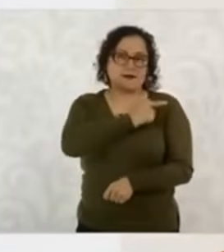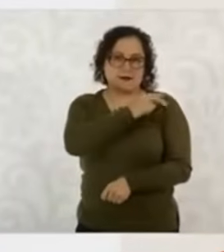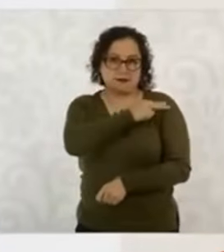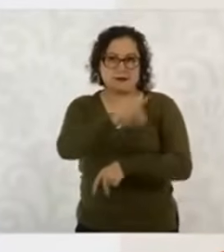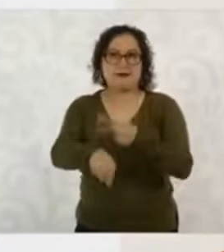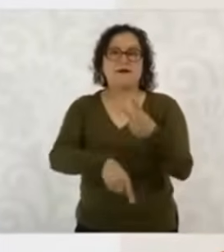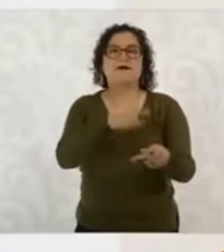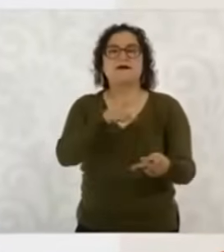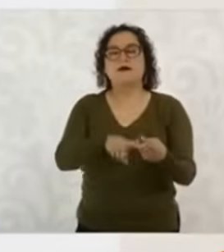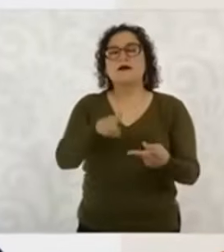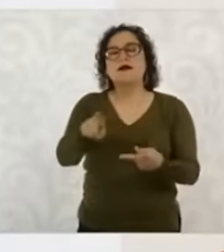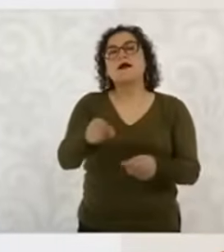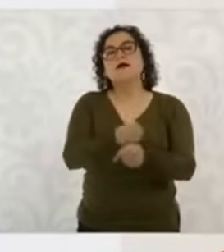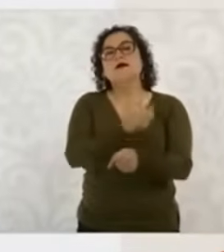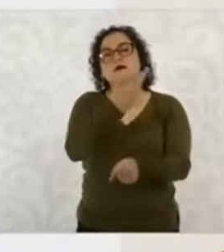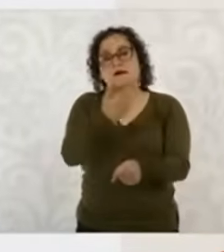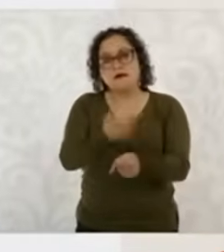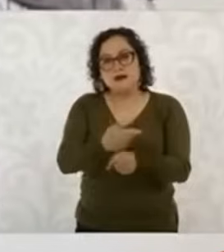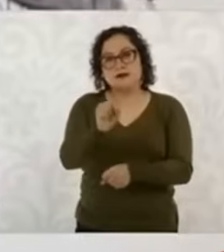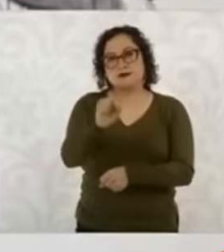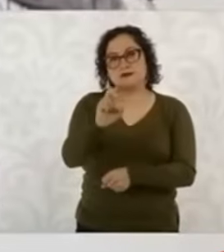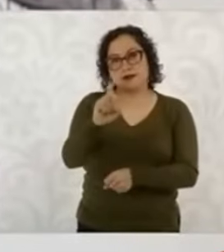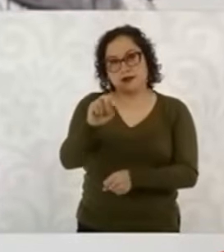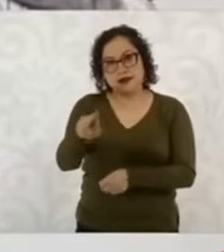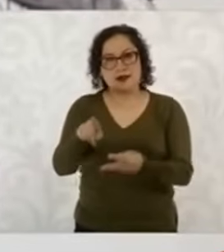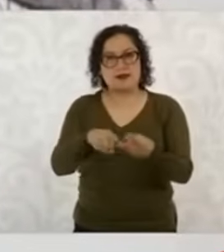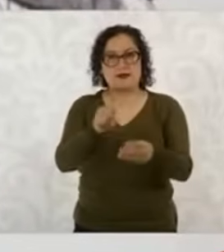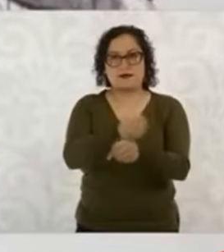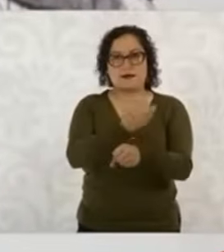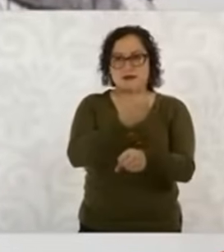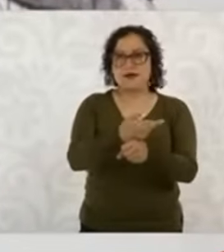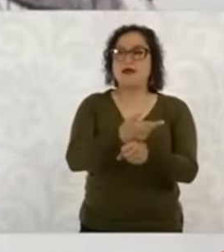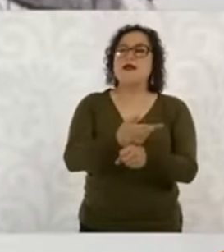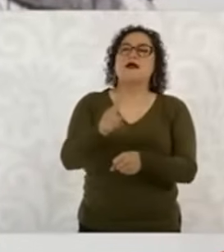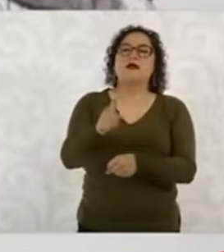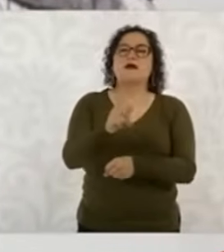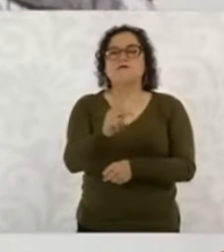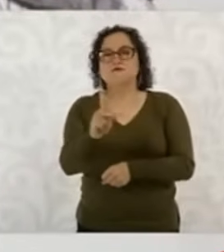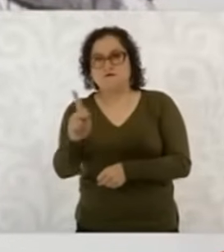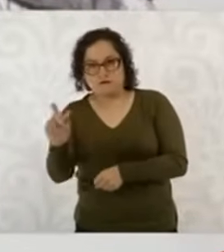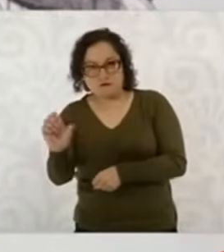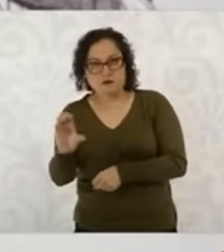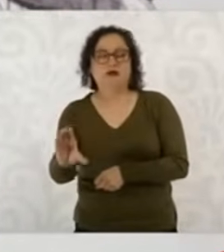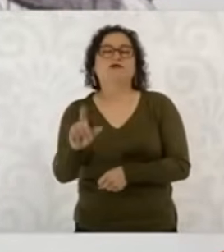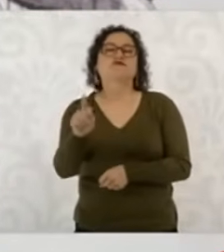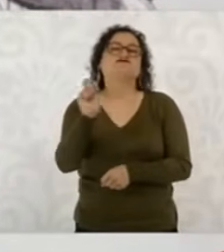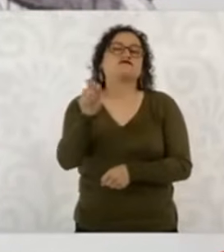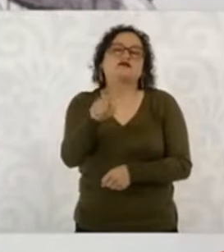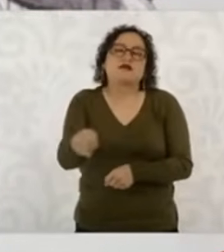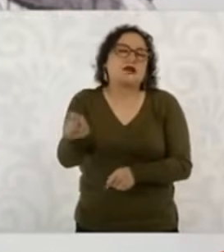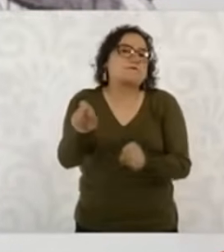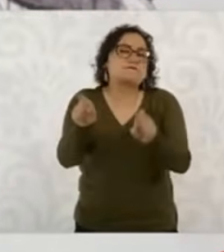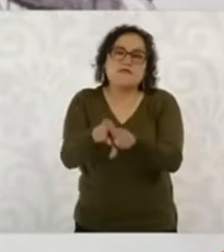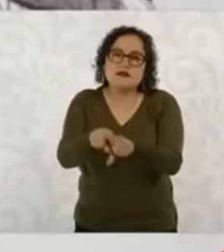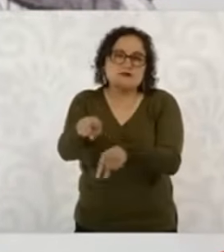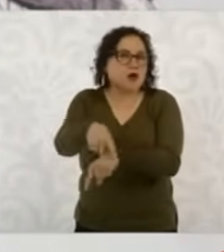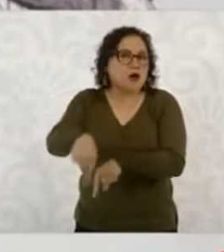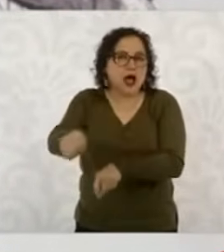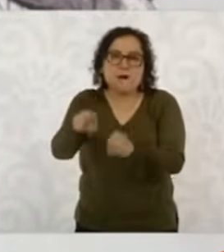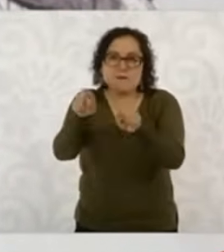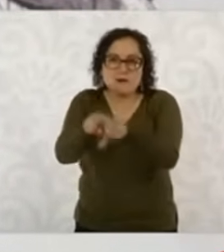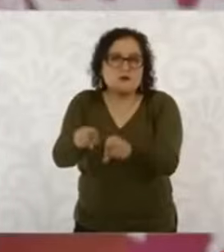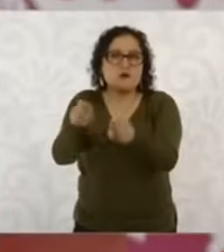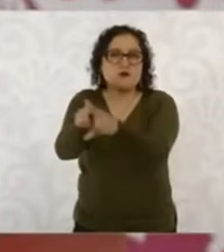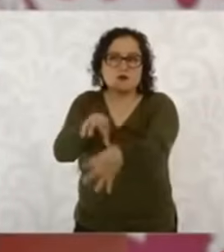Protección Ciudadana, aumenta. Obviamente Marina y Defensa. Entonces,